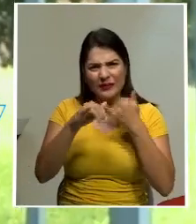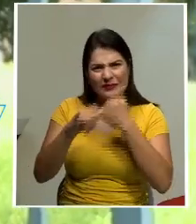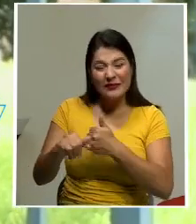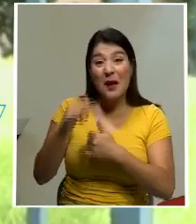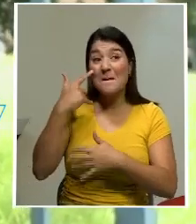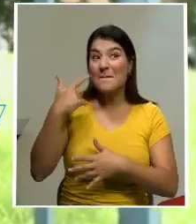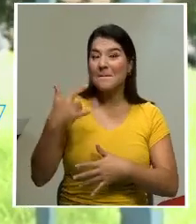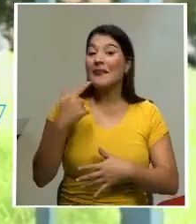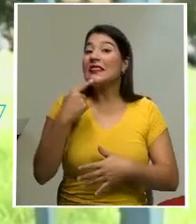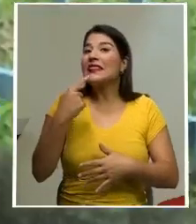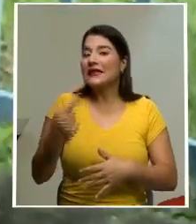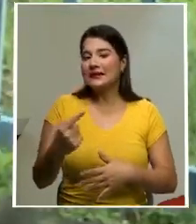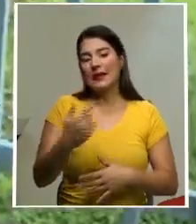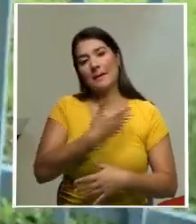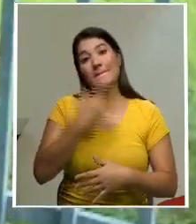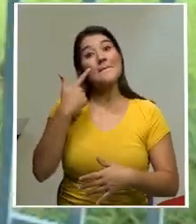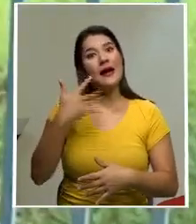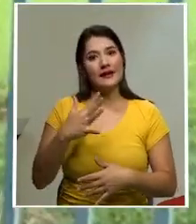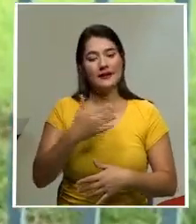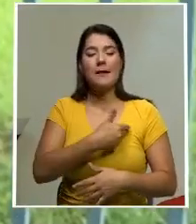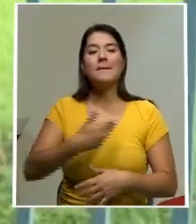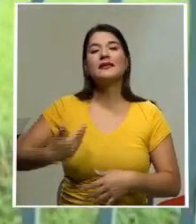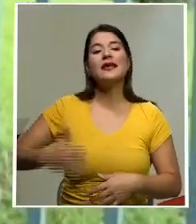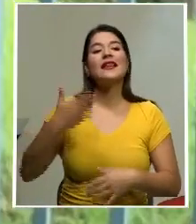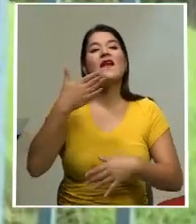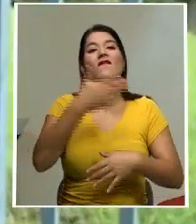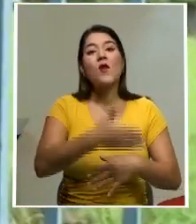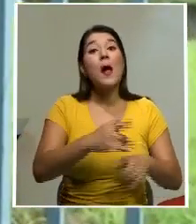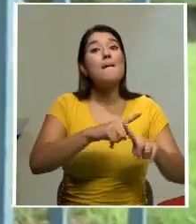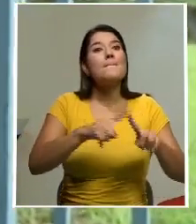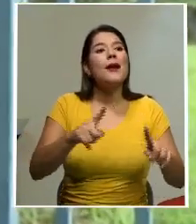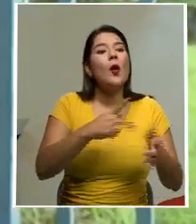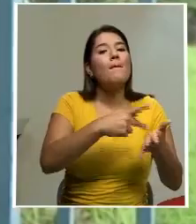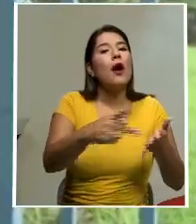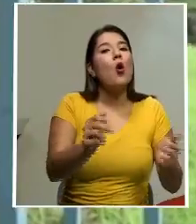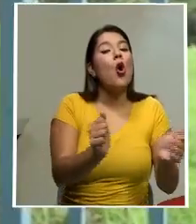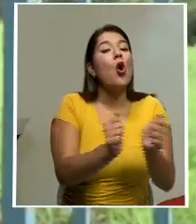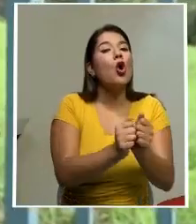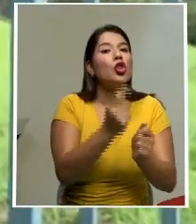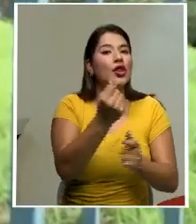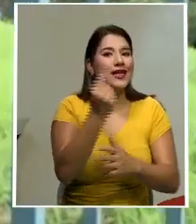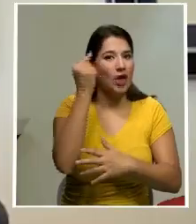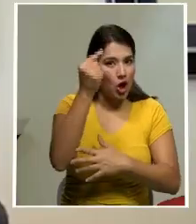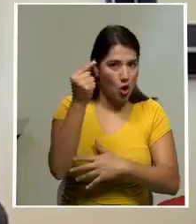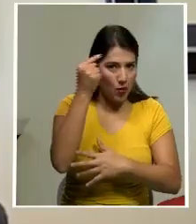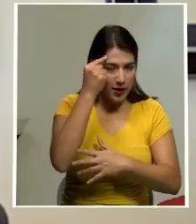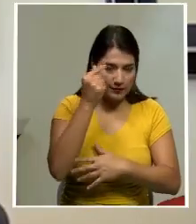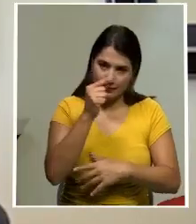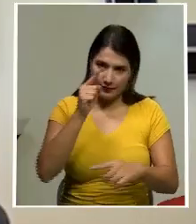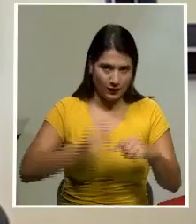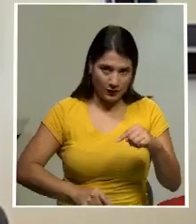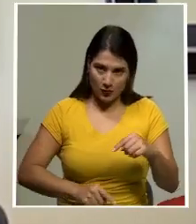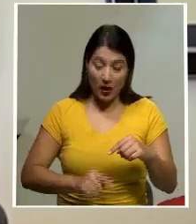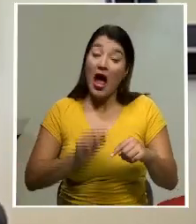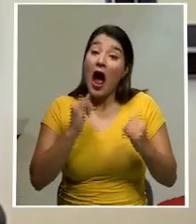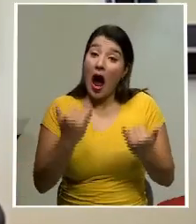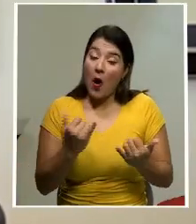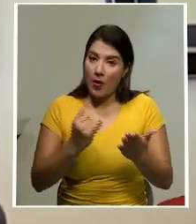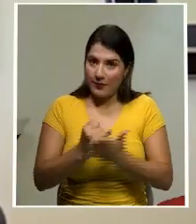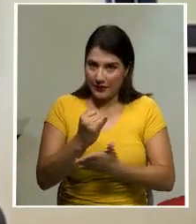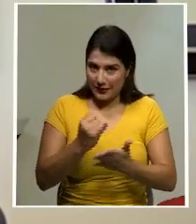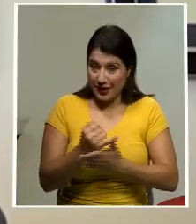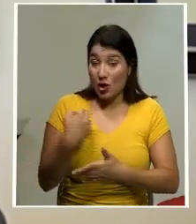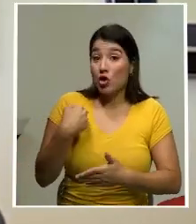la intención es obtener en tributación la información sobre las facturas de este viaje. Esperamos que con esta información